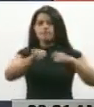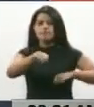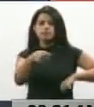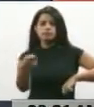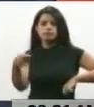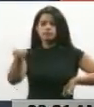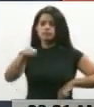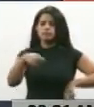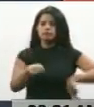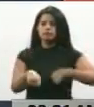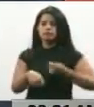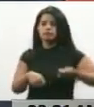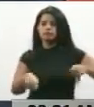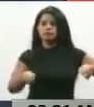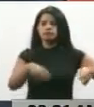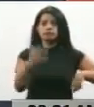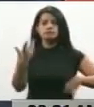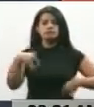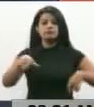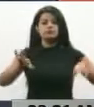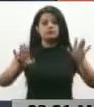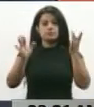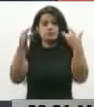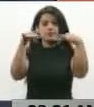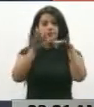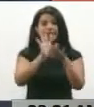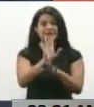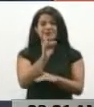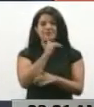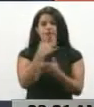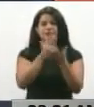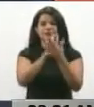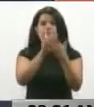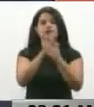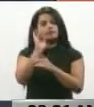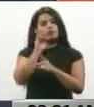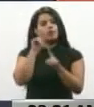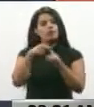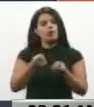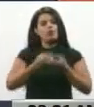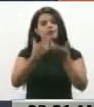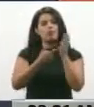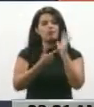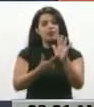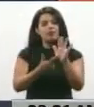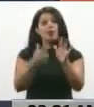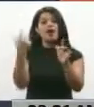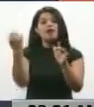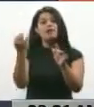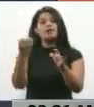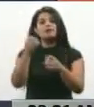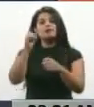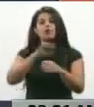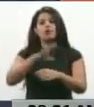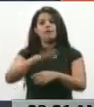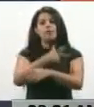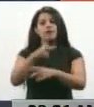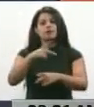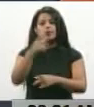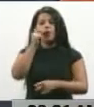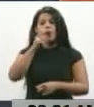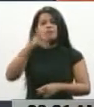esa bonita historia de amor de uno de los, bueno, del poeta más andaluz, más universal de todos los tiempos, como es Federico García